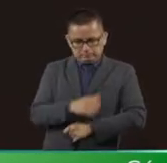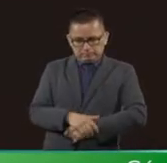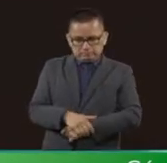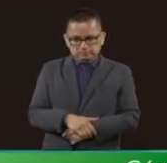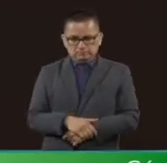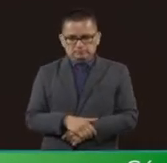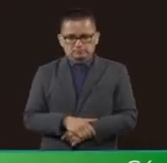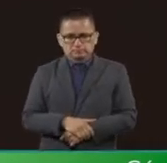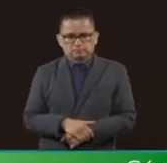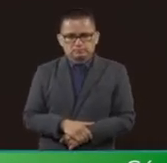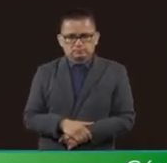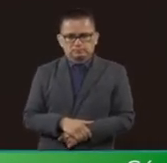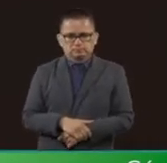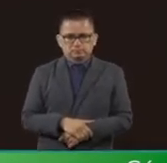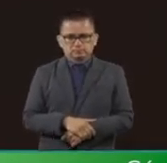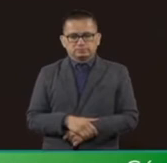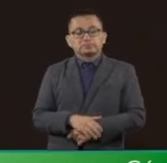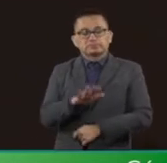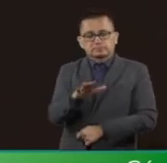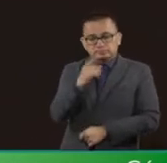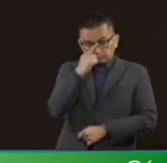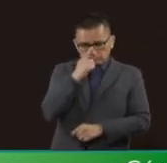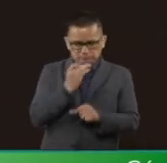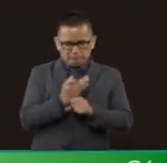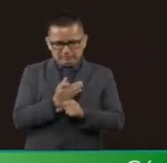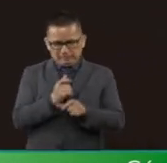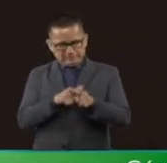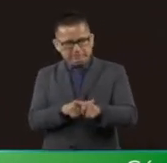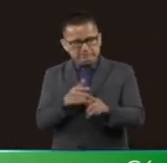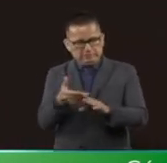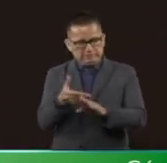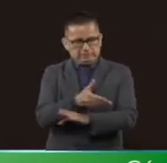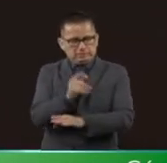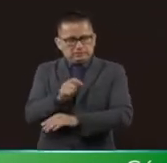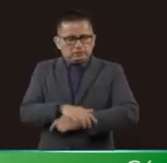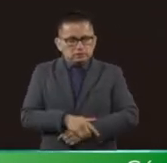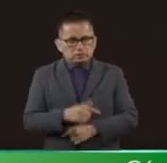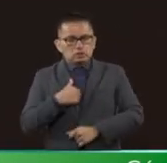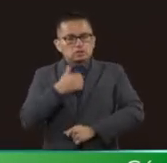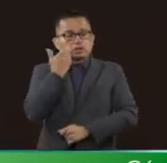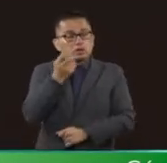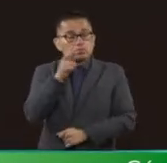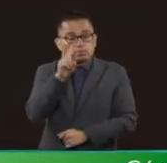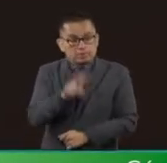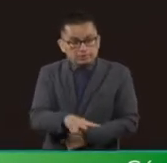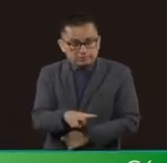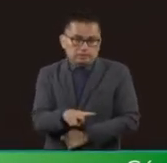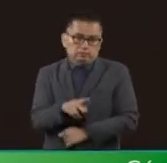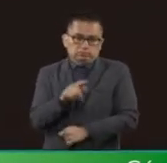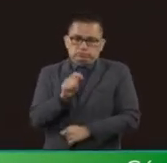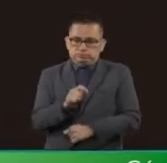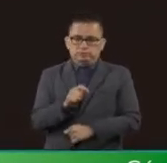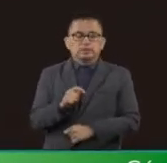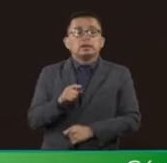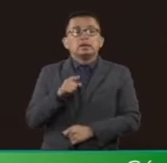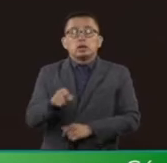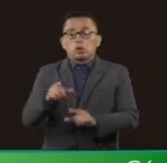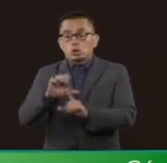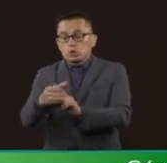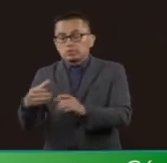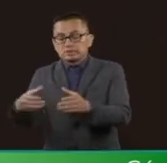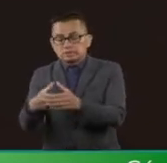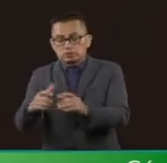y por cierto, antes de seguir hablando, de verdad el reconocimiento al equipo que forma la